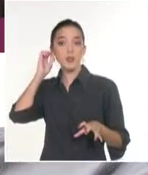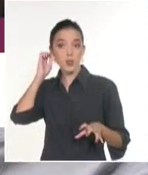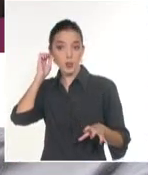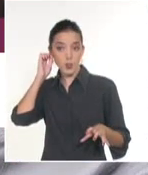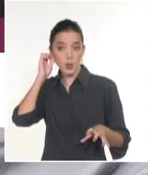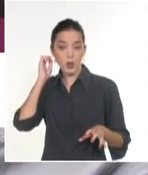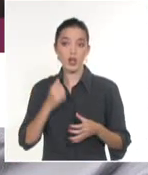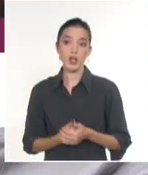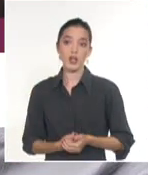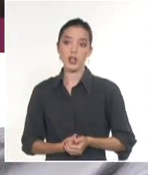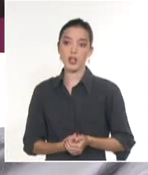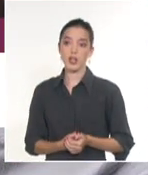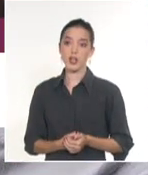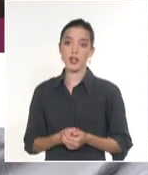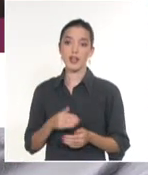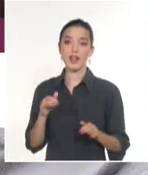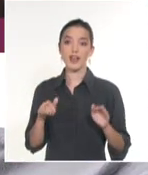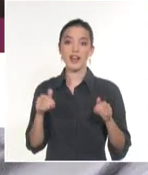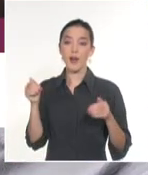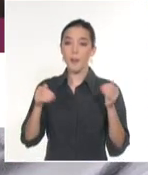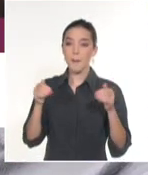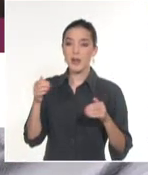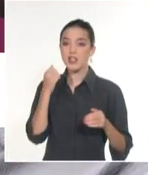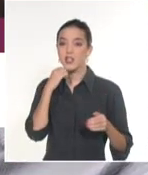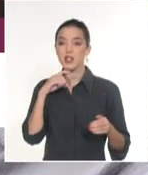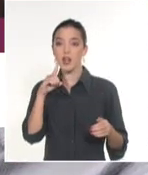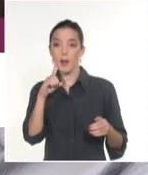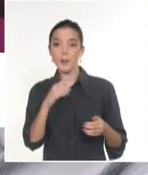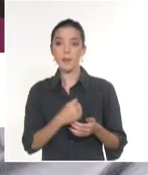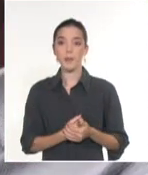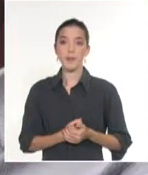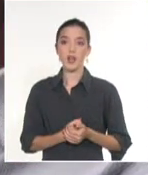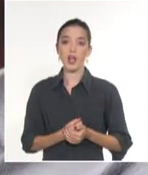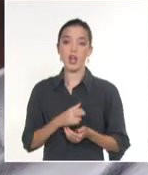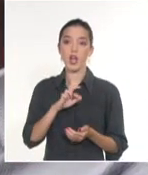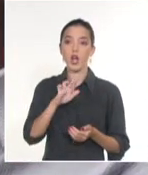Organización del Comité Central del Partido, Roberto Morales Ojeda, entre otras personalidades.